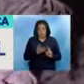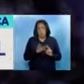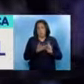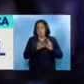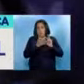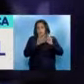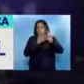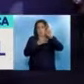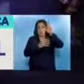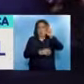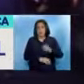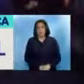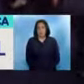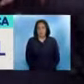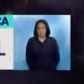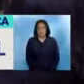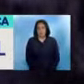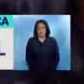rescate.